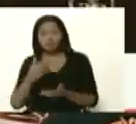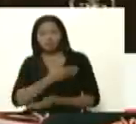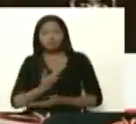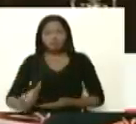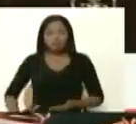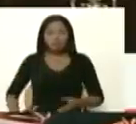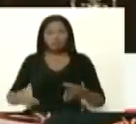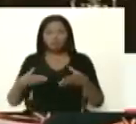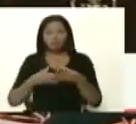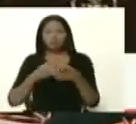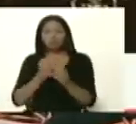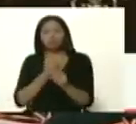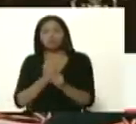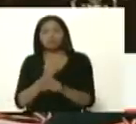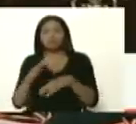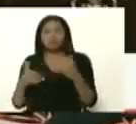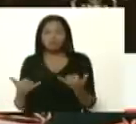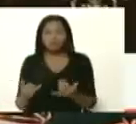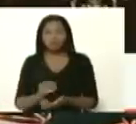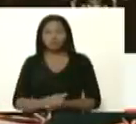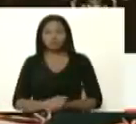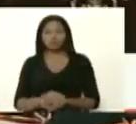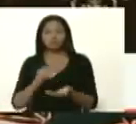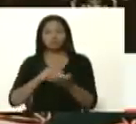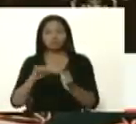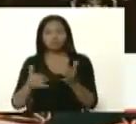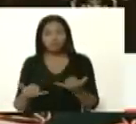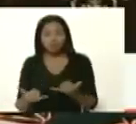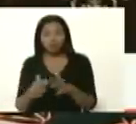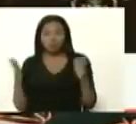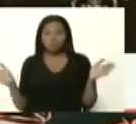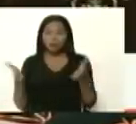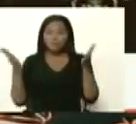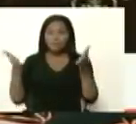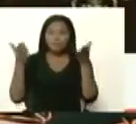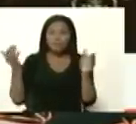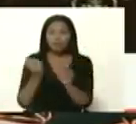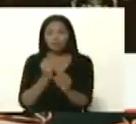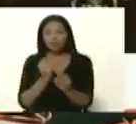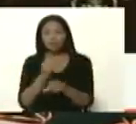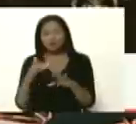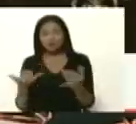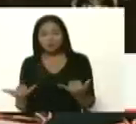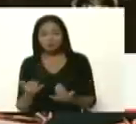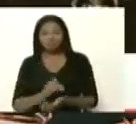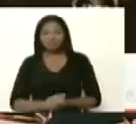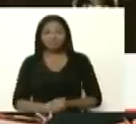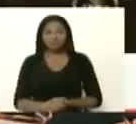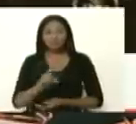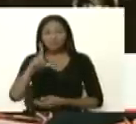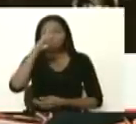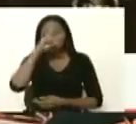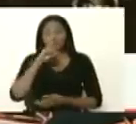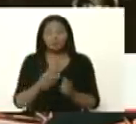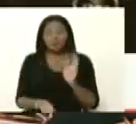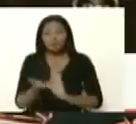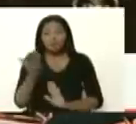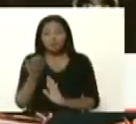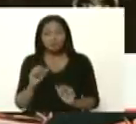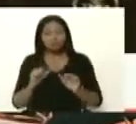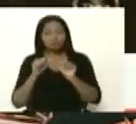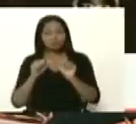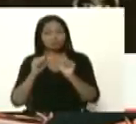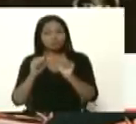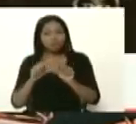clase trabajadora con la cual nos ha tocado impulsar el trabajo acá. Ha sido un año de importante avance,